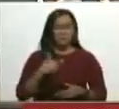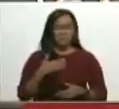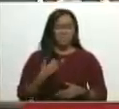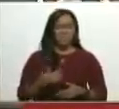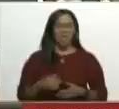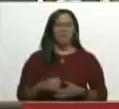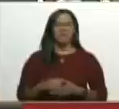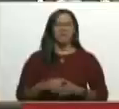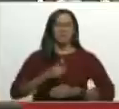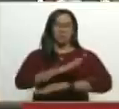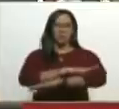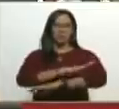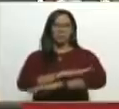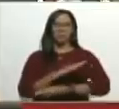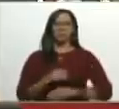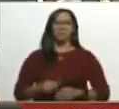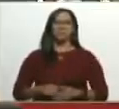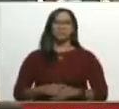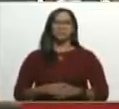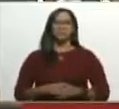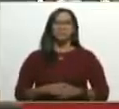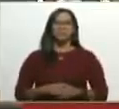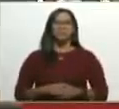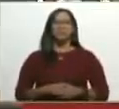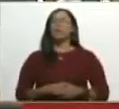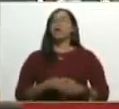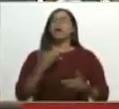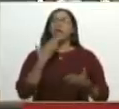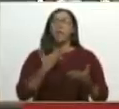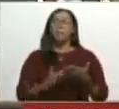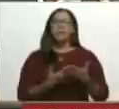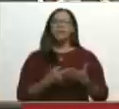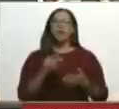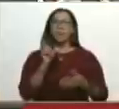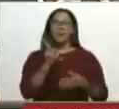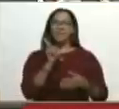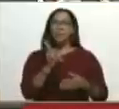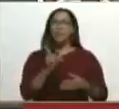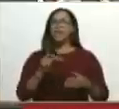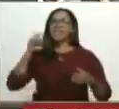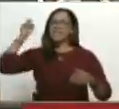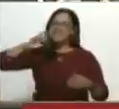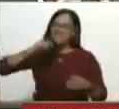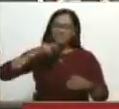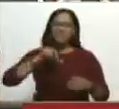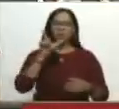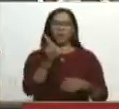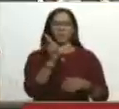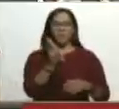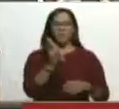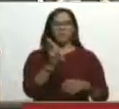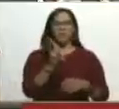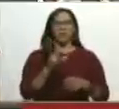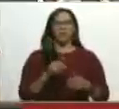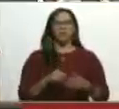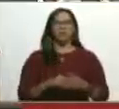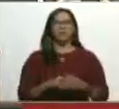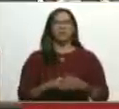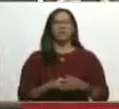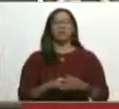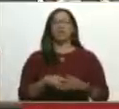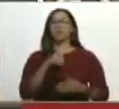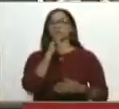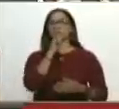esa actitud. Te le pido al Partido Socialista Unido de Venezuela, le exijo al Partido Socialista Unido de Venezuela que se